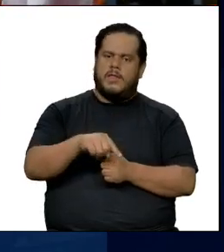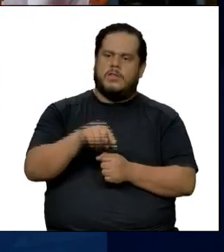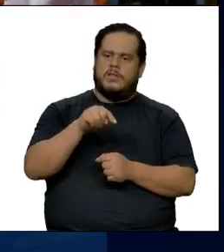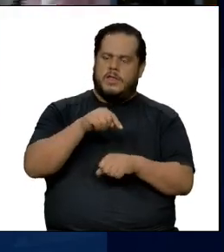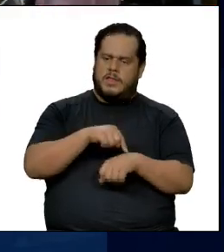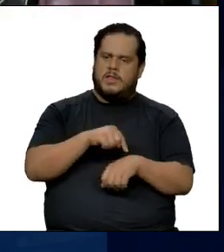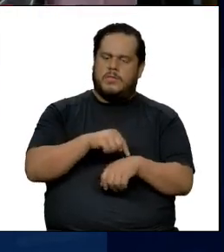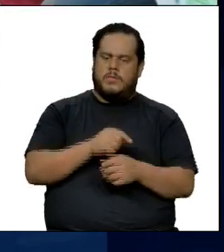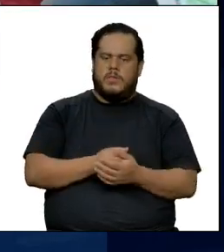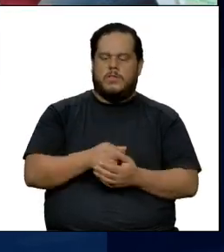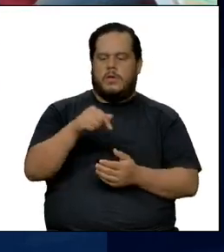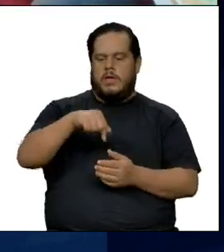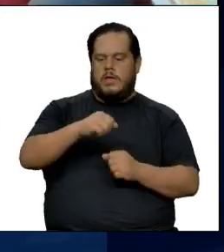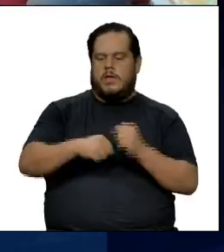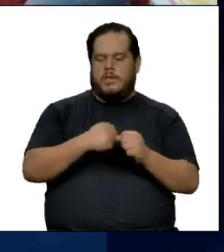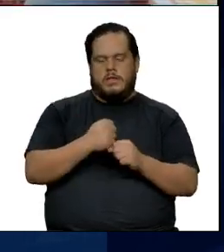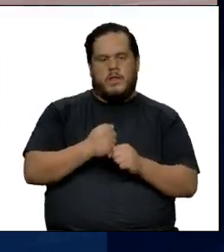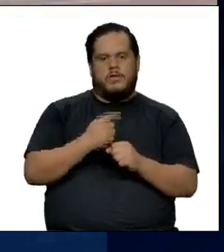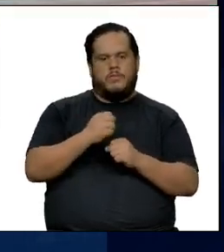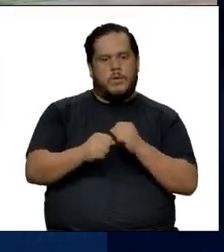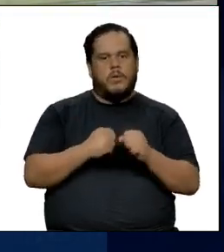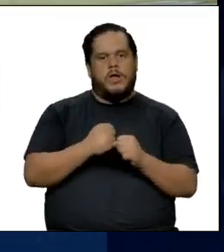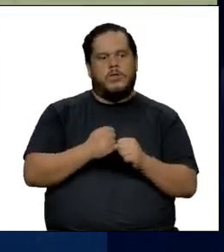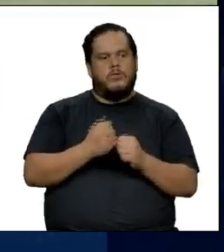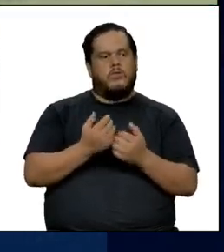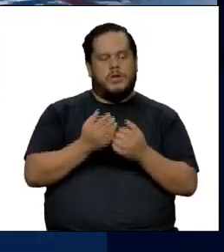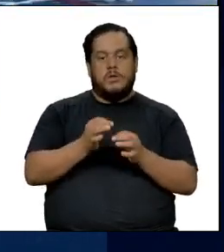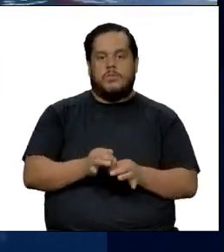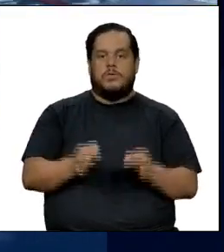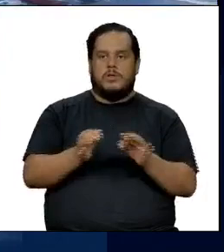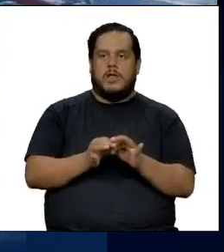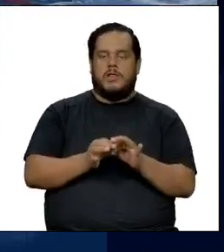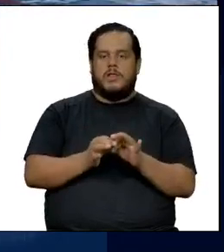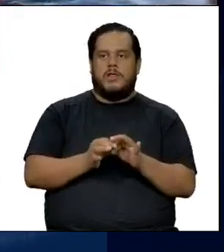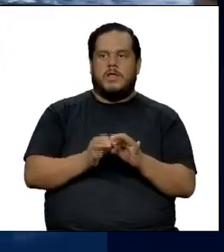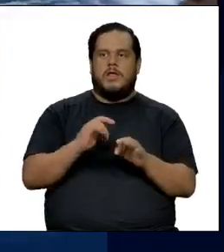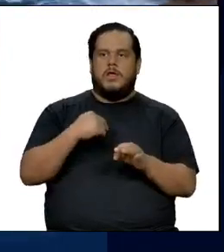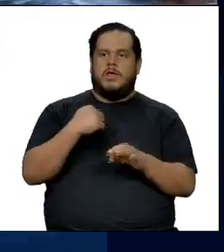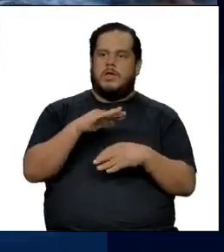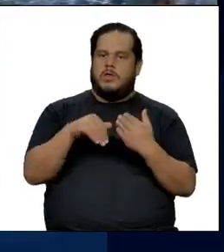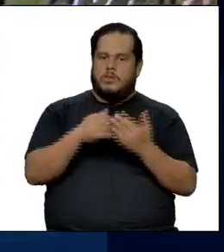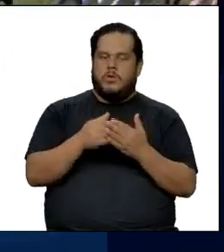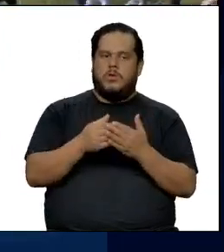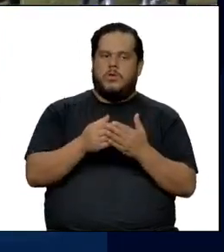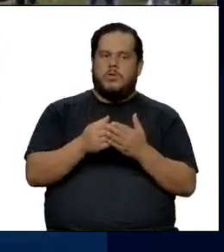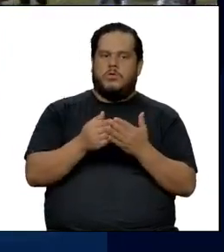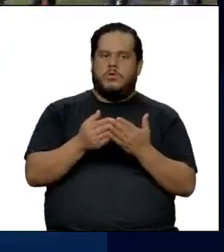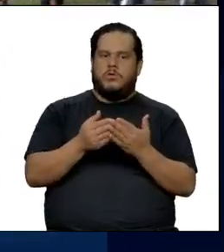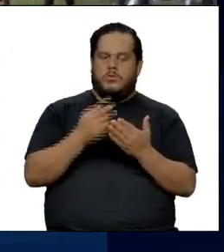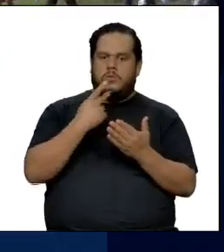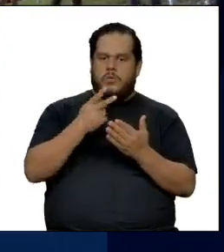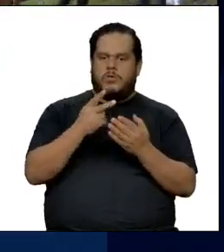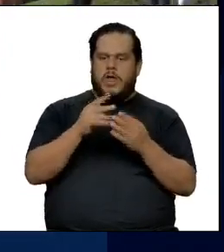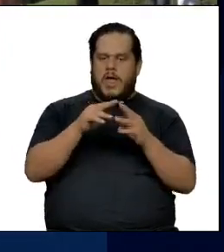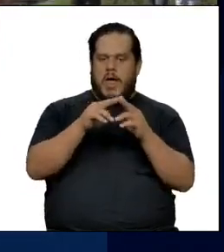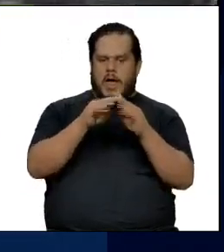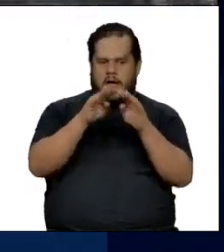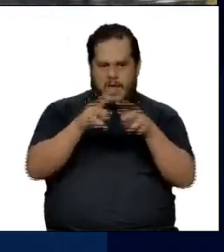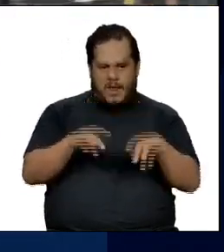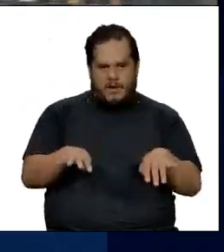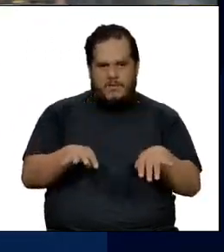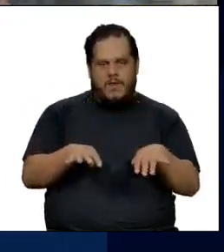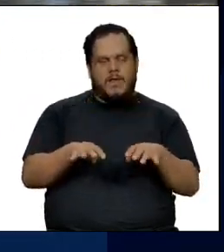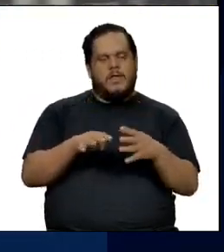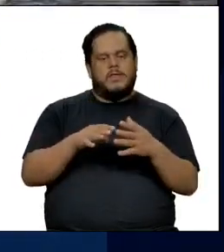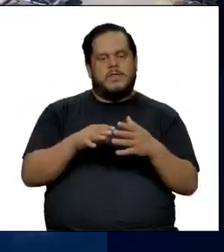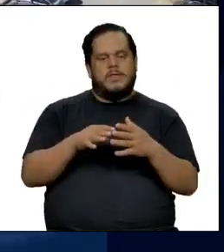momento. Este año fue el año culminante. En junio nos agremiamos a la red latinoamericana de actividad física